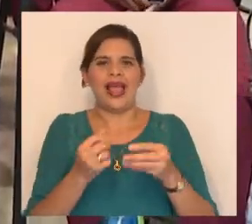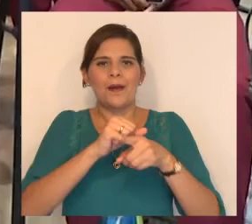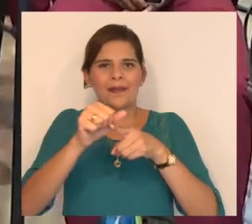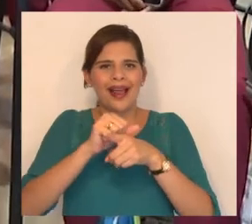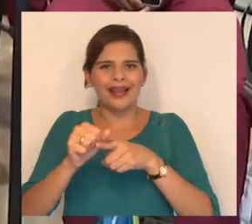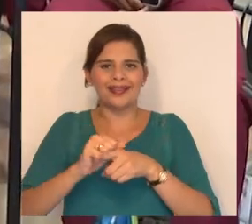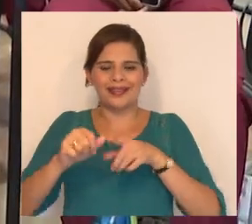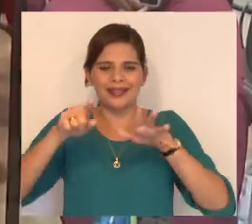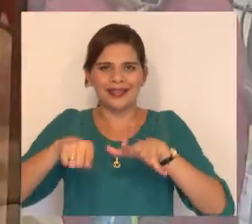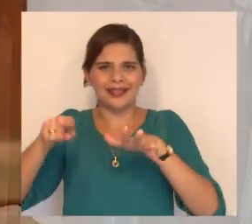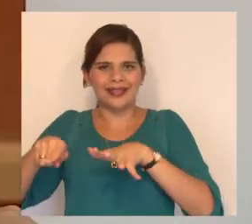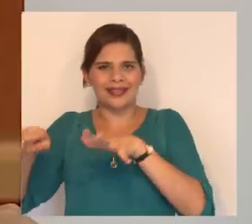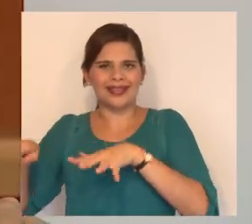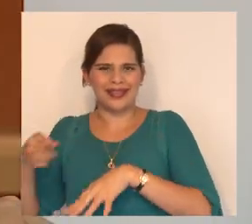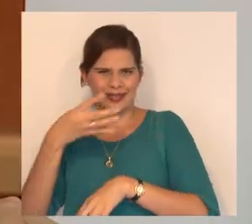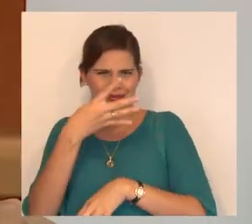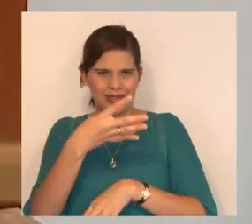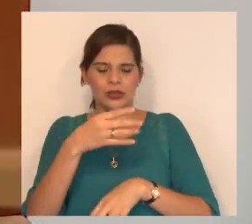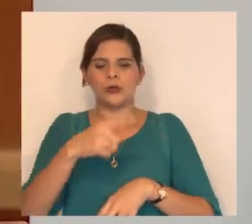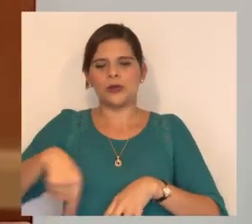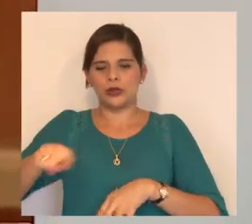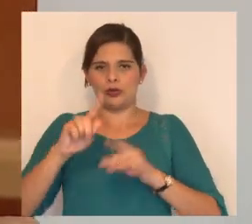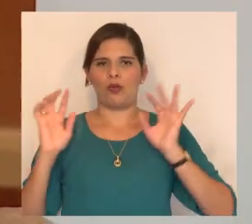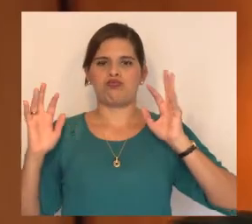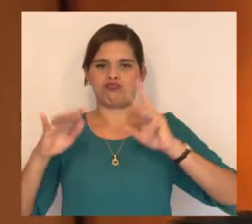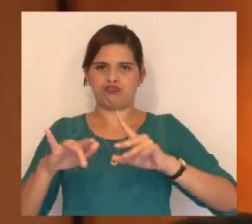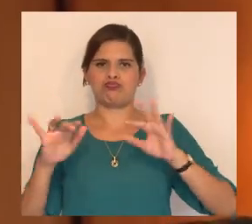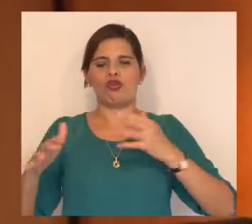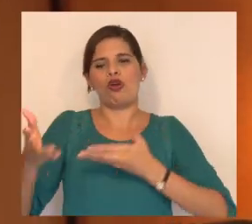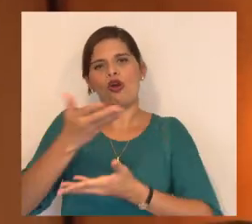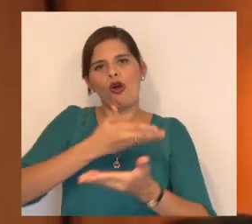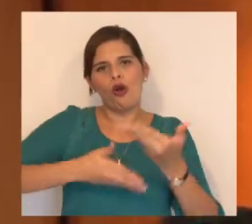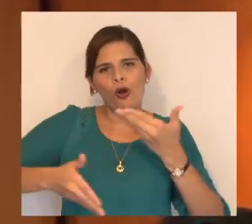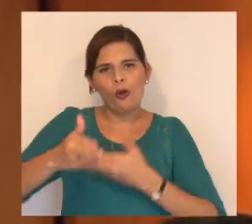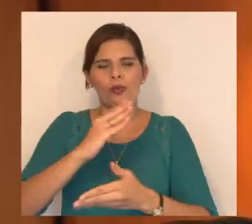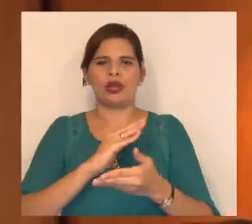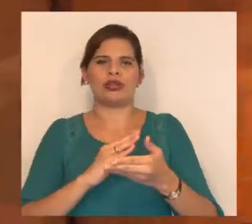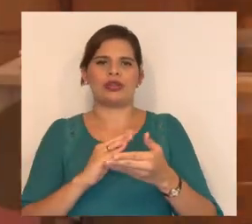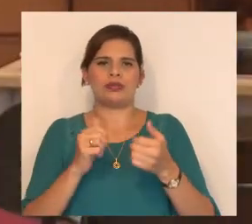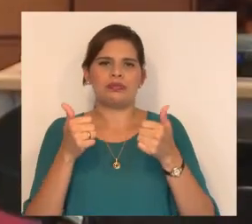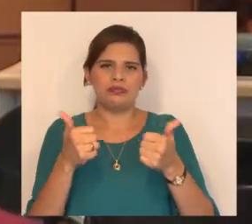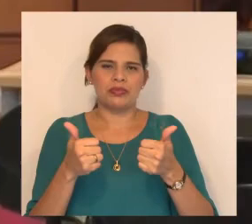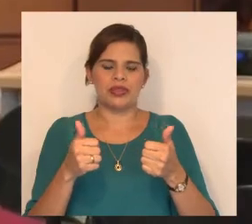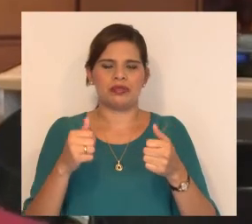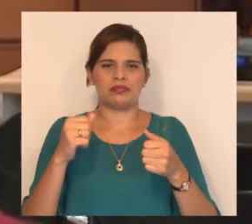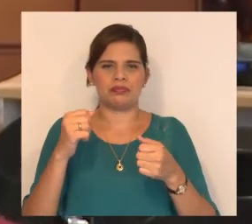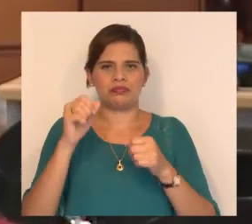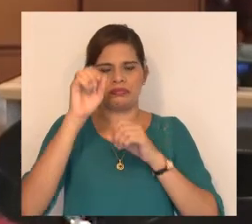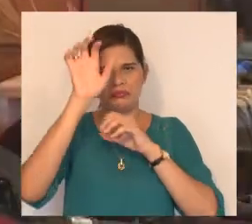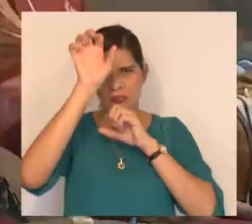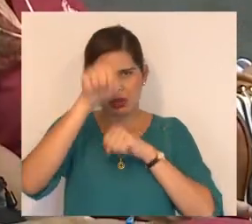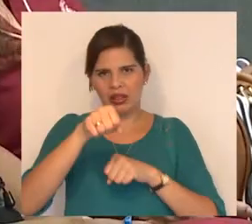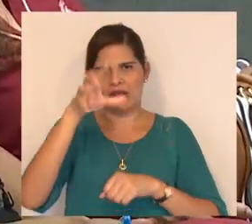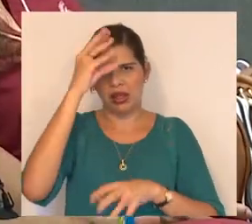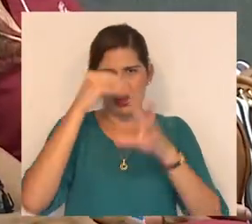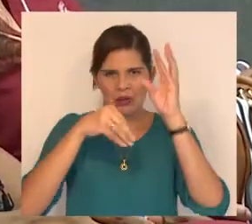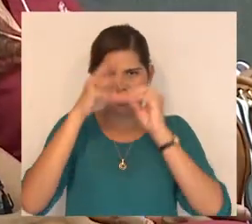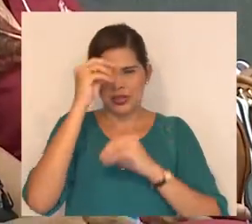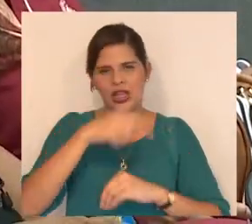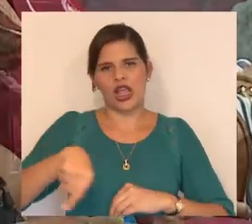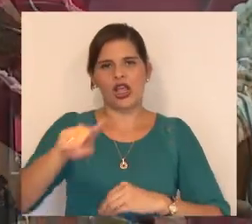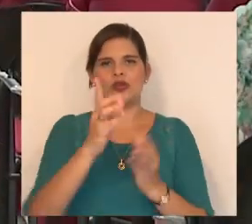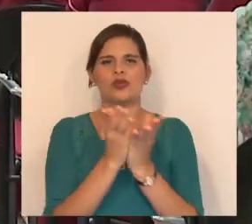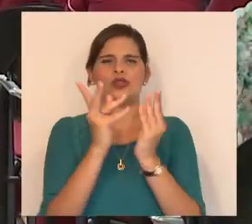era contar con un espacio académico donde se pudieran reunir las cuatro prácticas, además de invitar a egresados del programa que compartieran